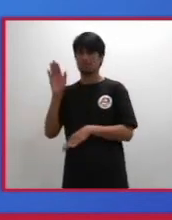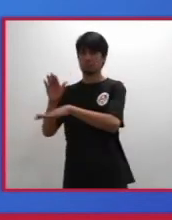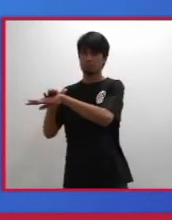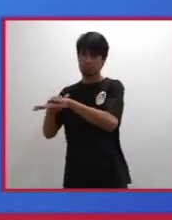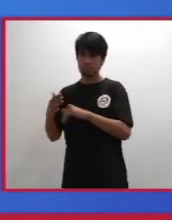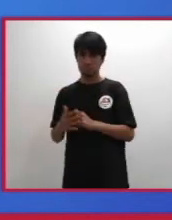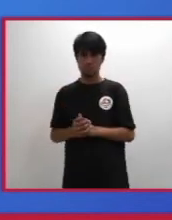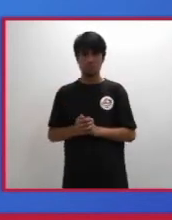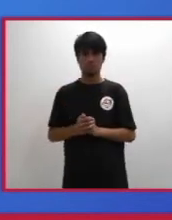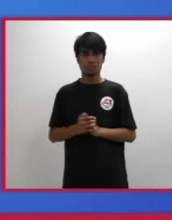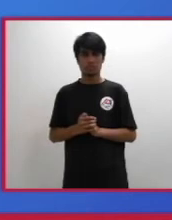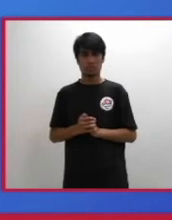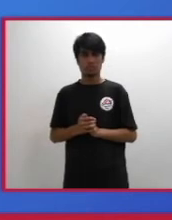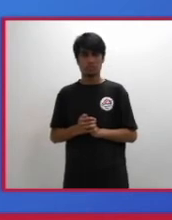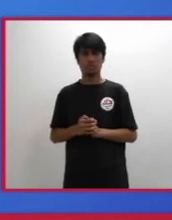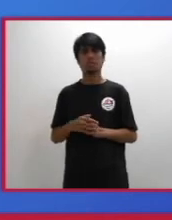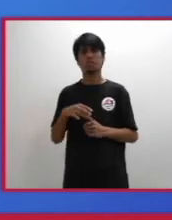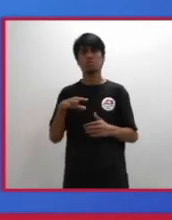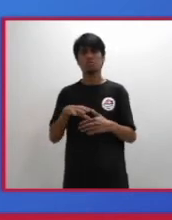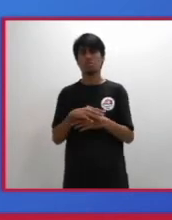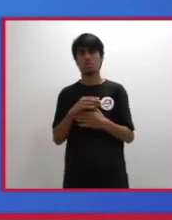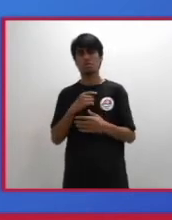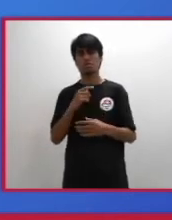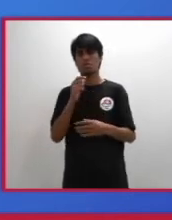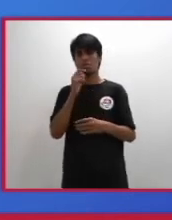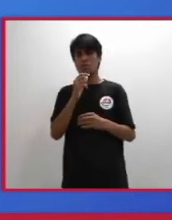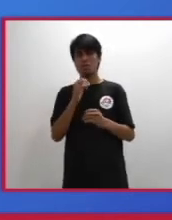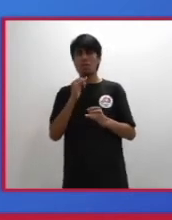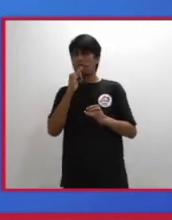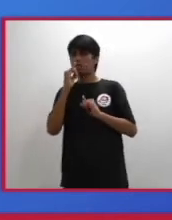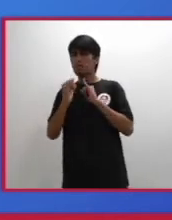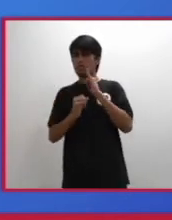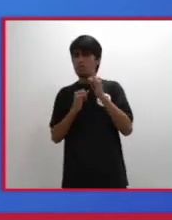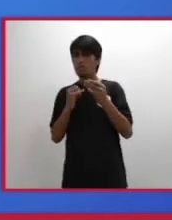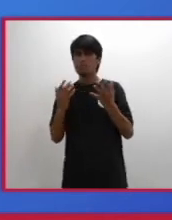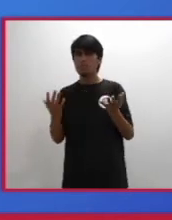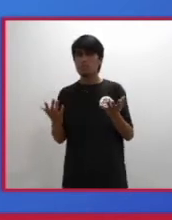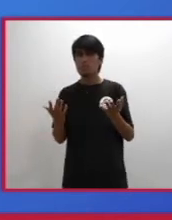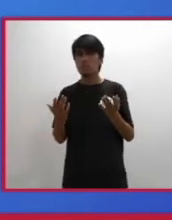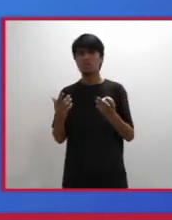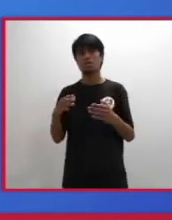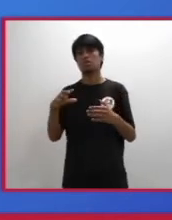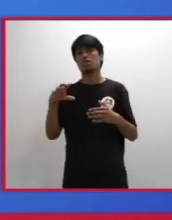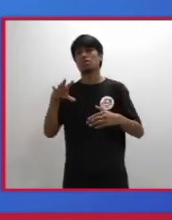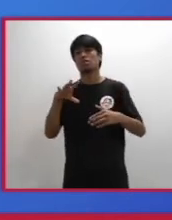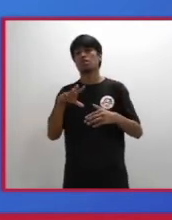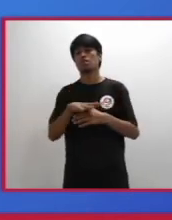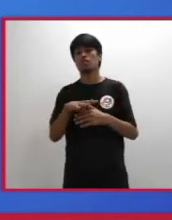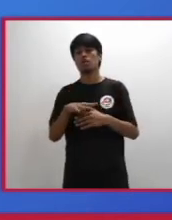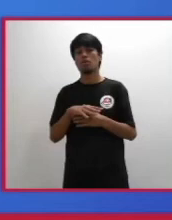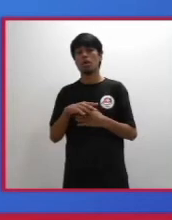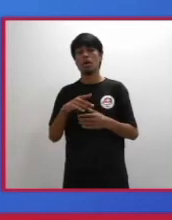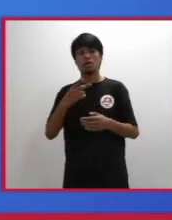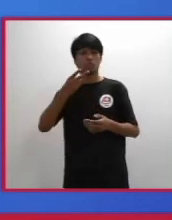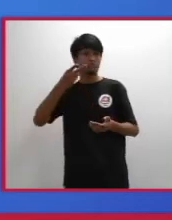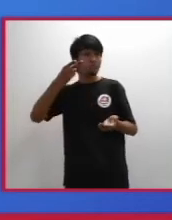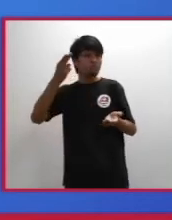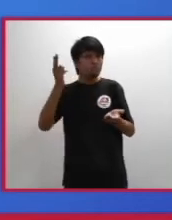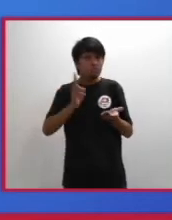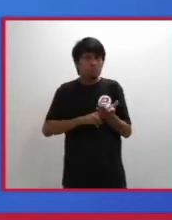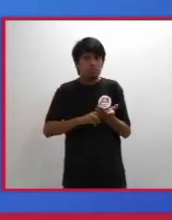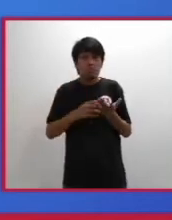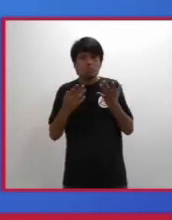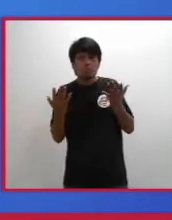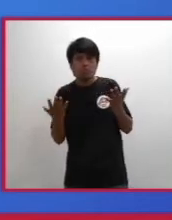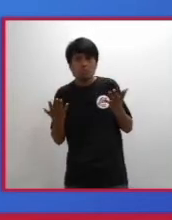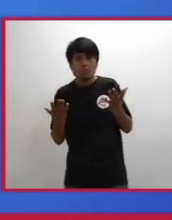Estas situaciones a las que nos referimos que deben informar se tratan de si existe algún fallecimiento